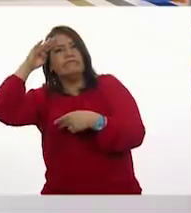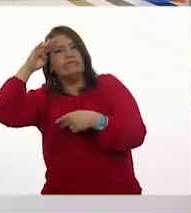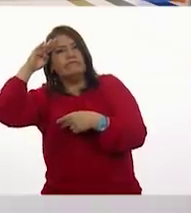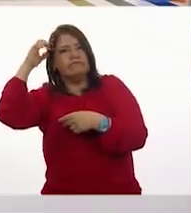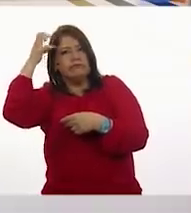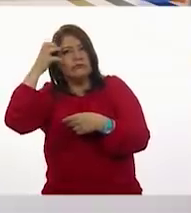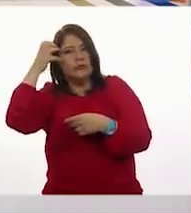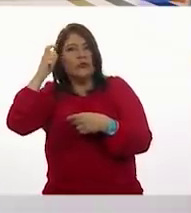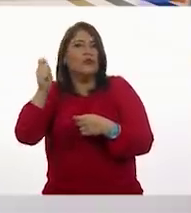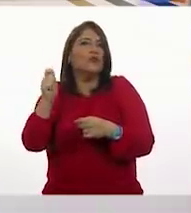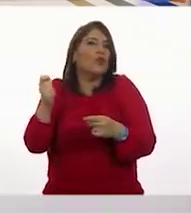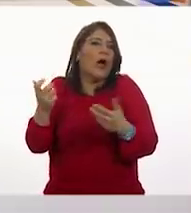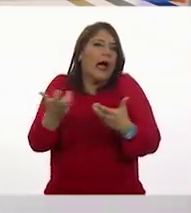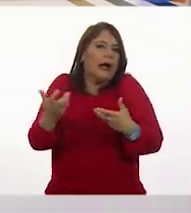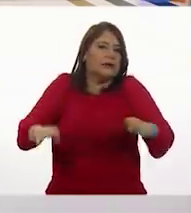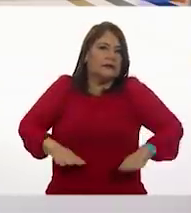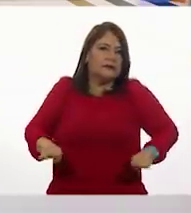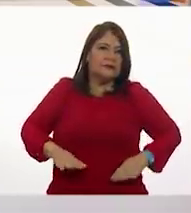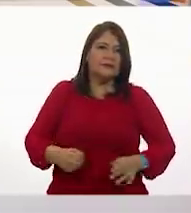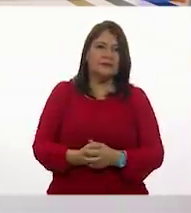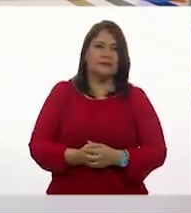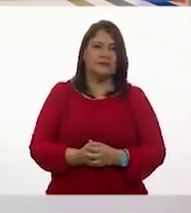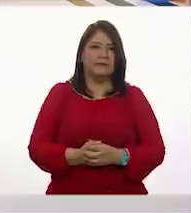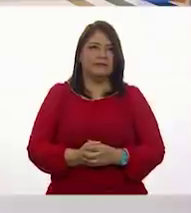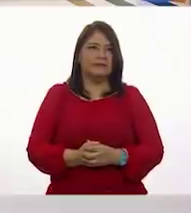bien. Pues yo digo,